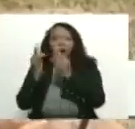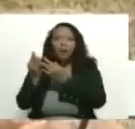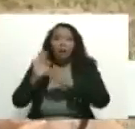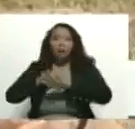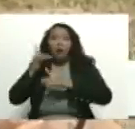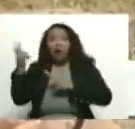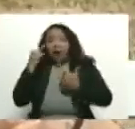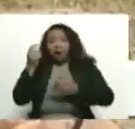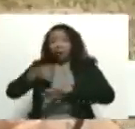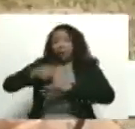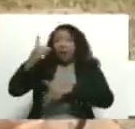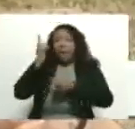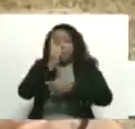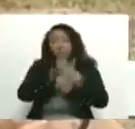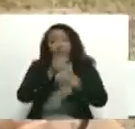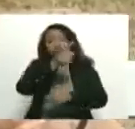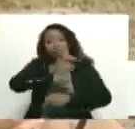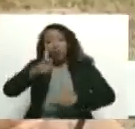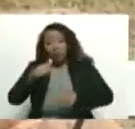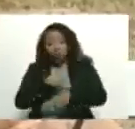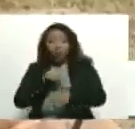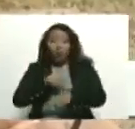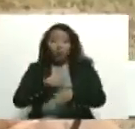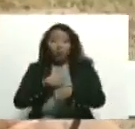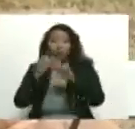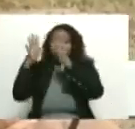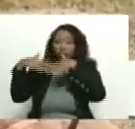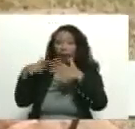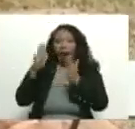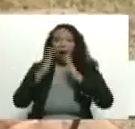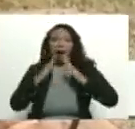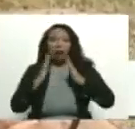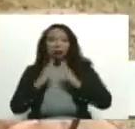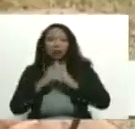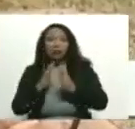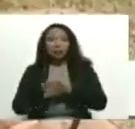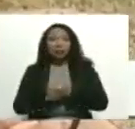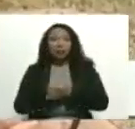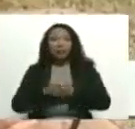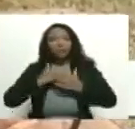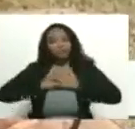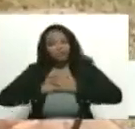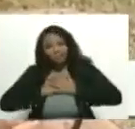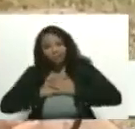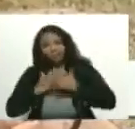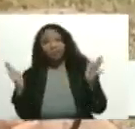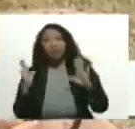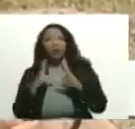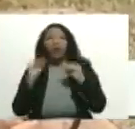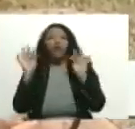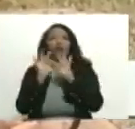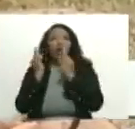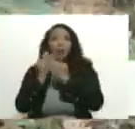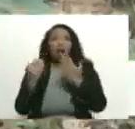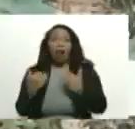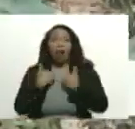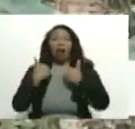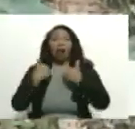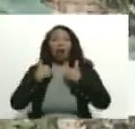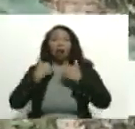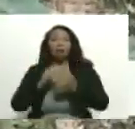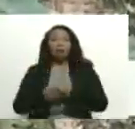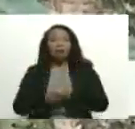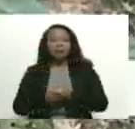no importa si somos blancos y somos negros en este momento de verdad es un tema de humanismo y solidaridad para todas estas familias que han sido afectadas